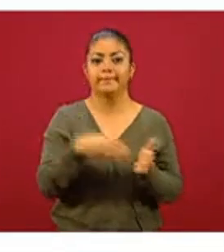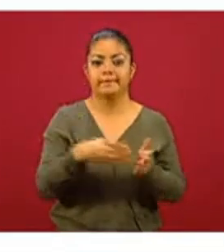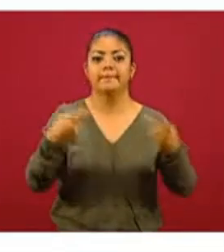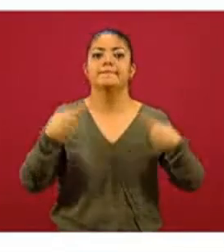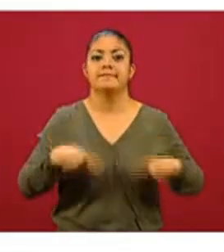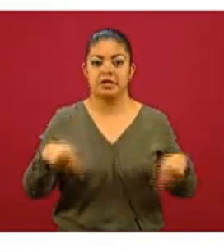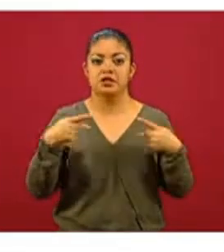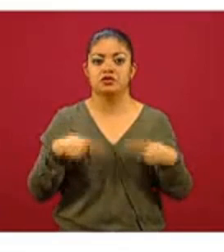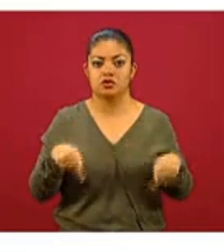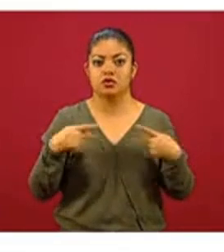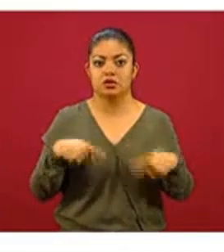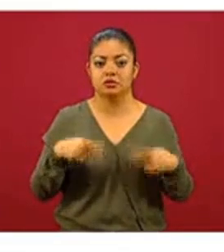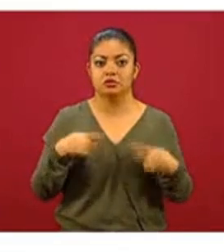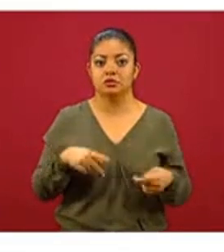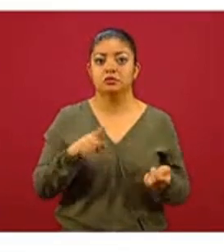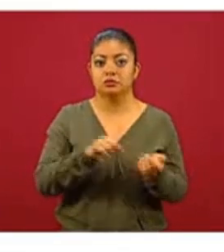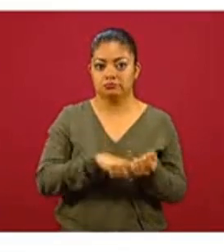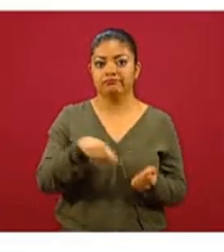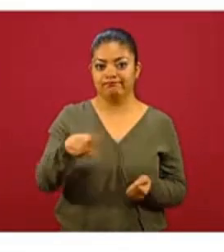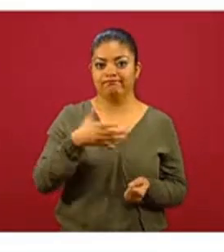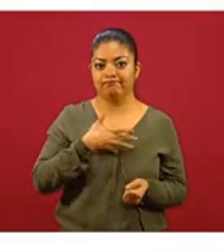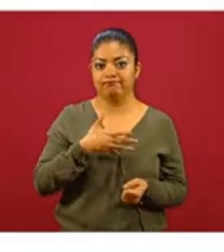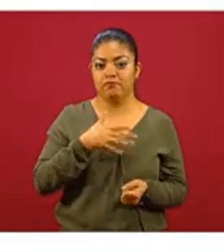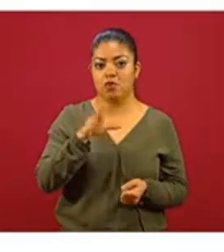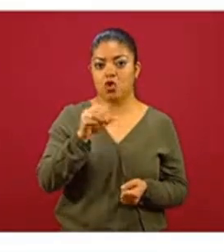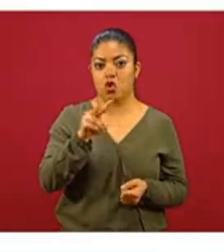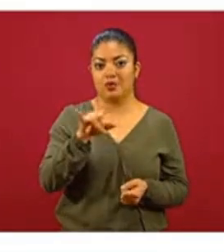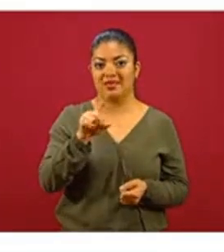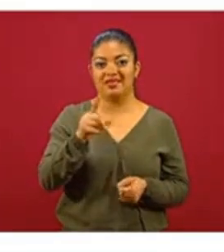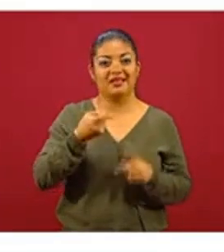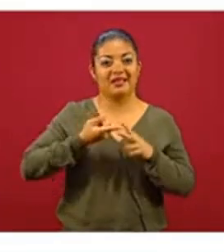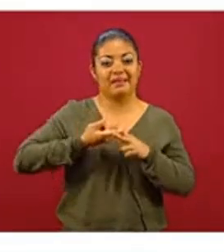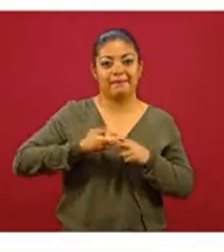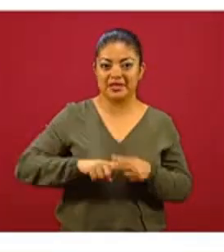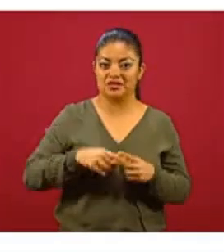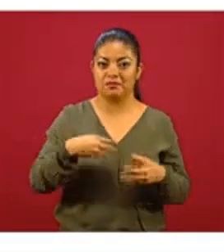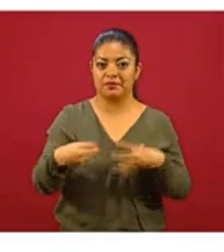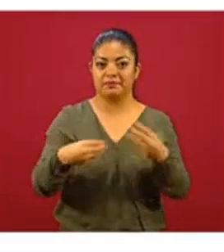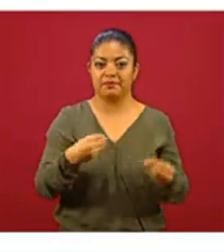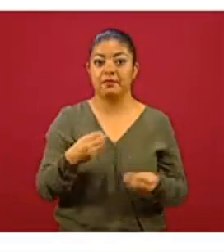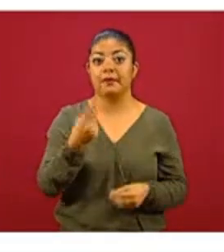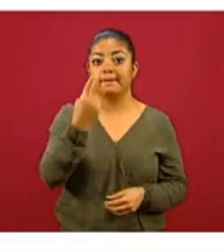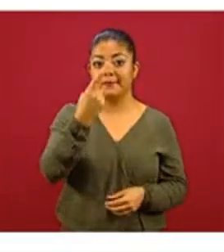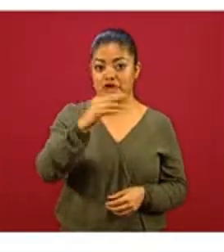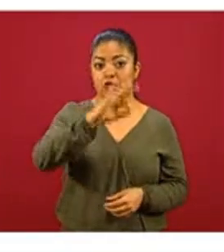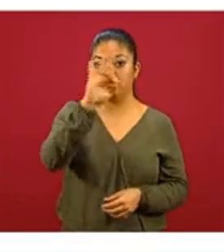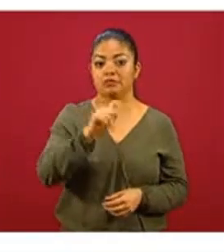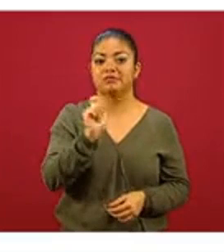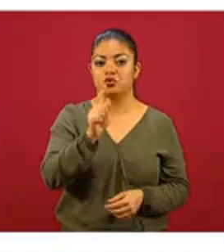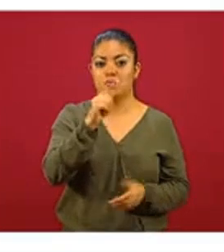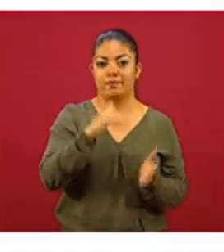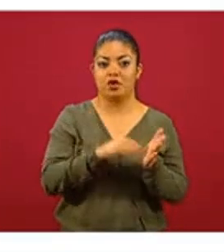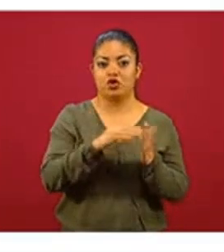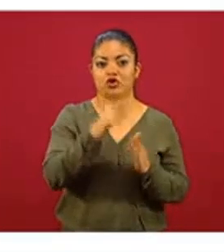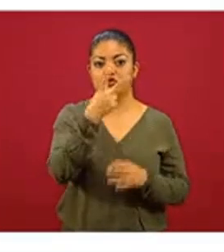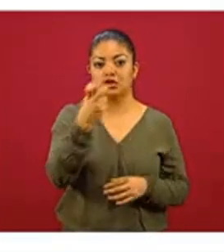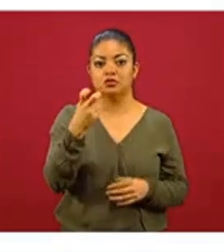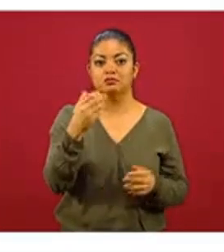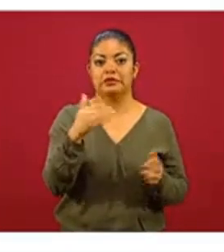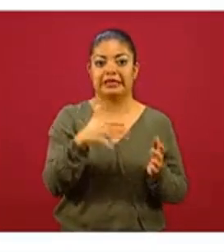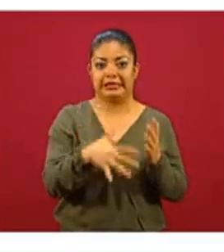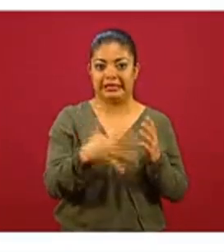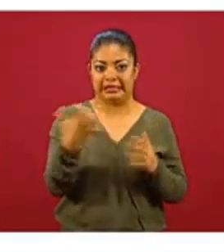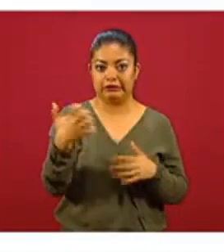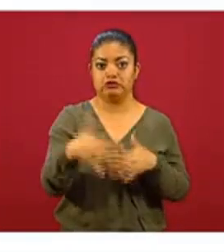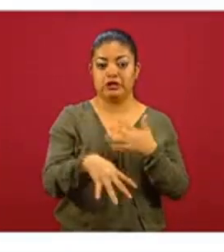personas han tenido COVID desde el inicio de la epidemia. 25% de ellas, que es 1.200.514, lo